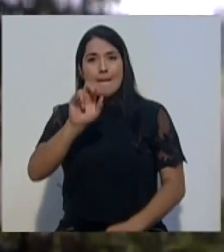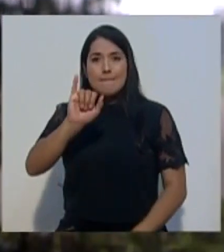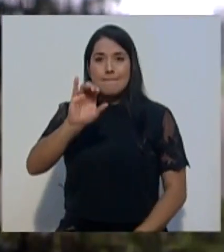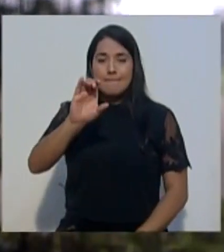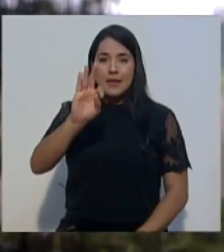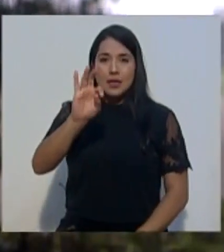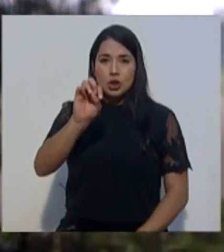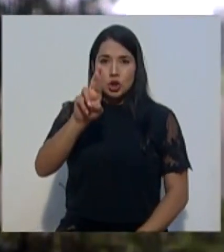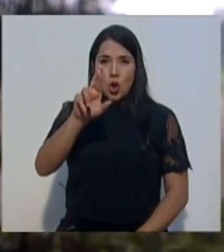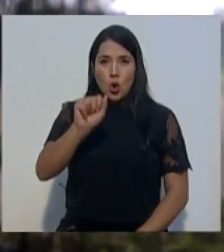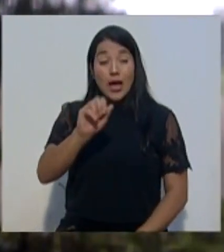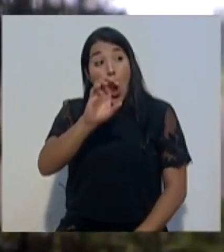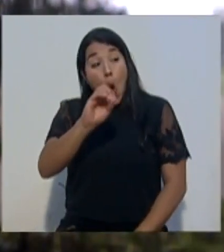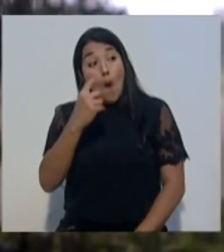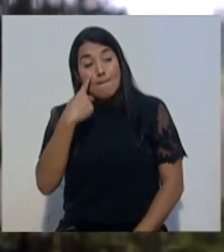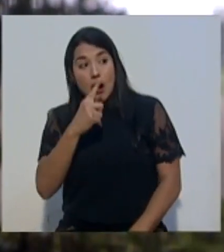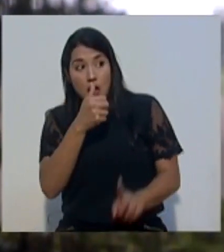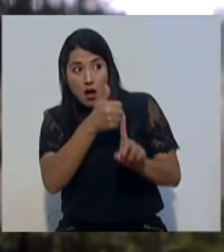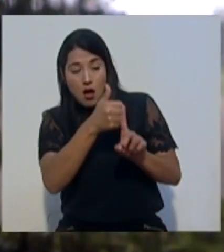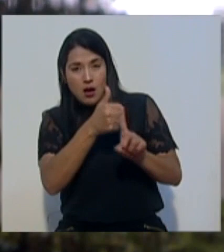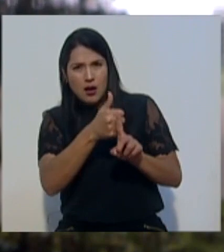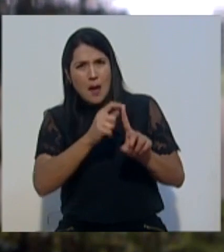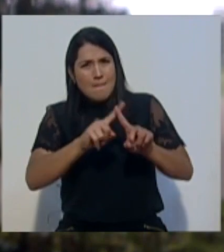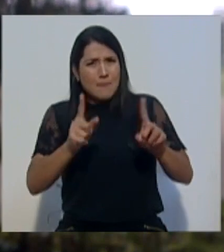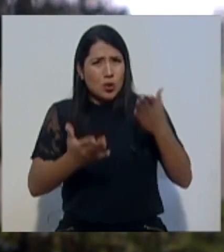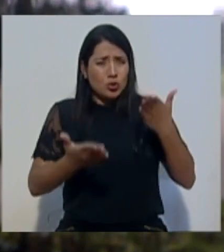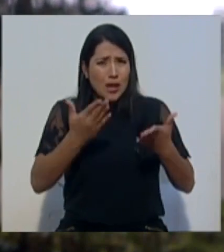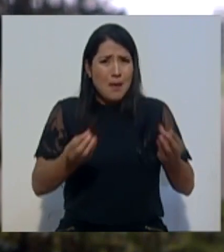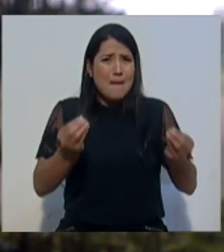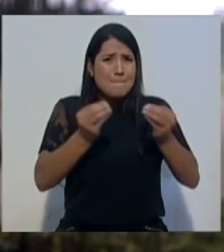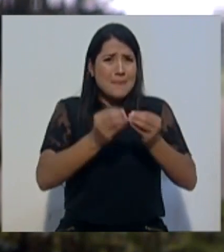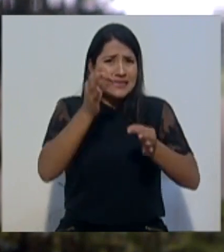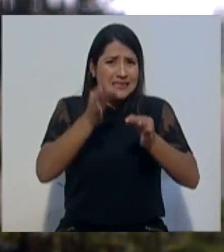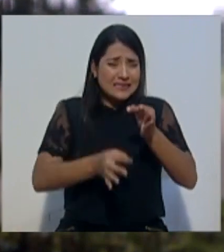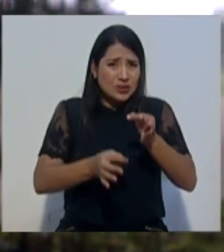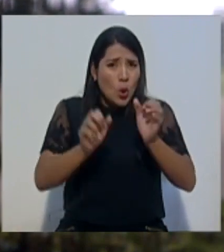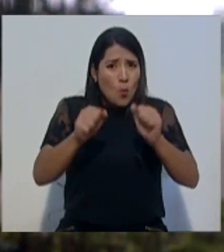presidente, pero ¿no sería más sencillo entonces crear una protección para el